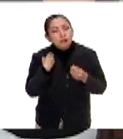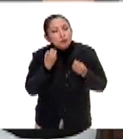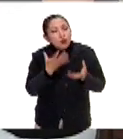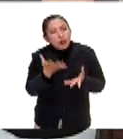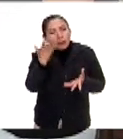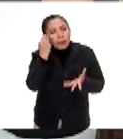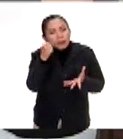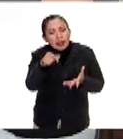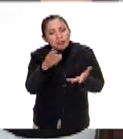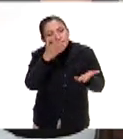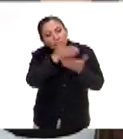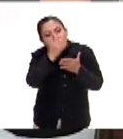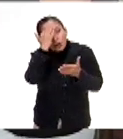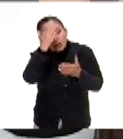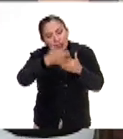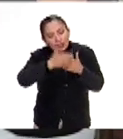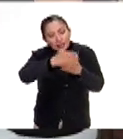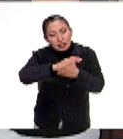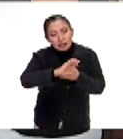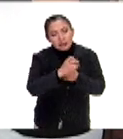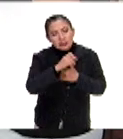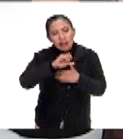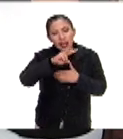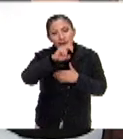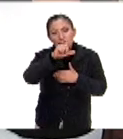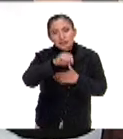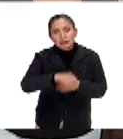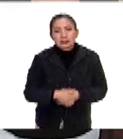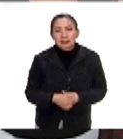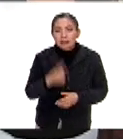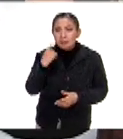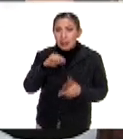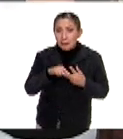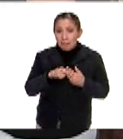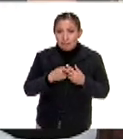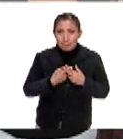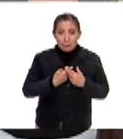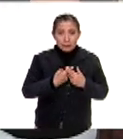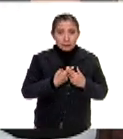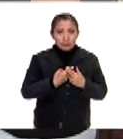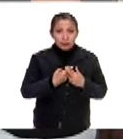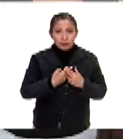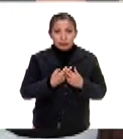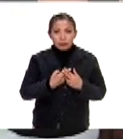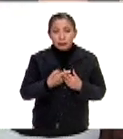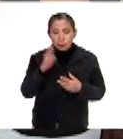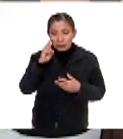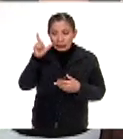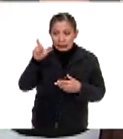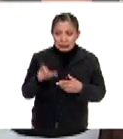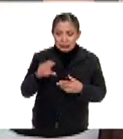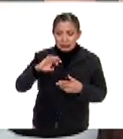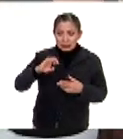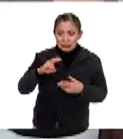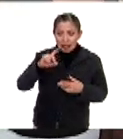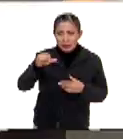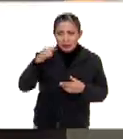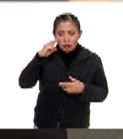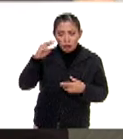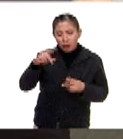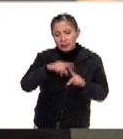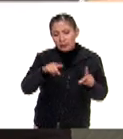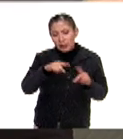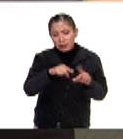digamos, el acercarte al archivo de Chávez? Bueno, para empezar, ver a la figura de Chávez desde dos